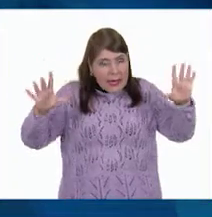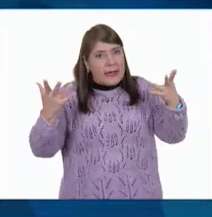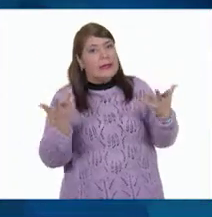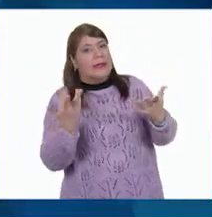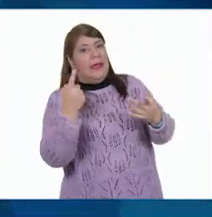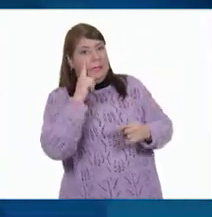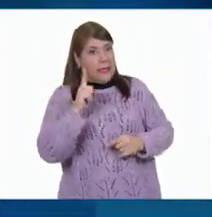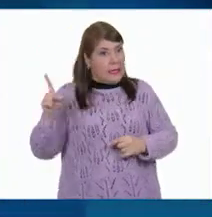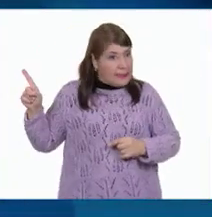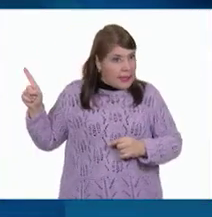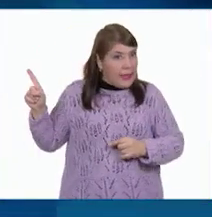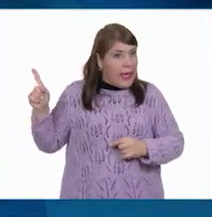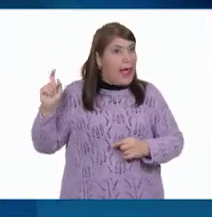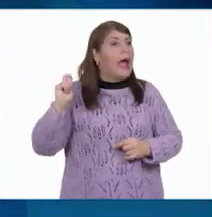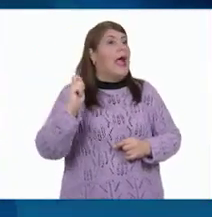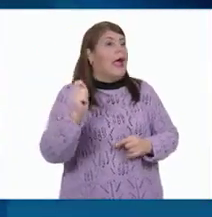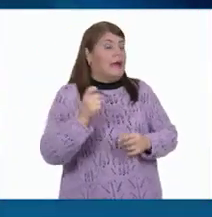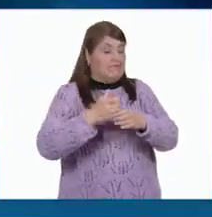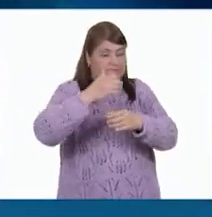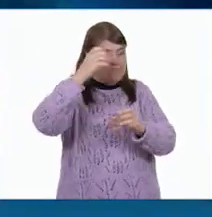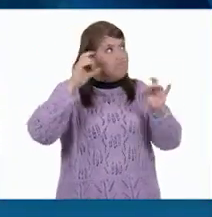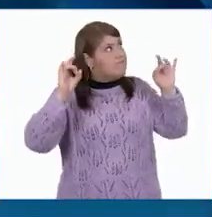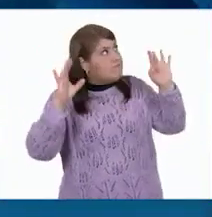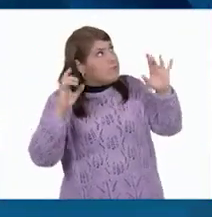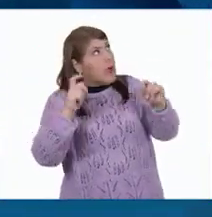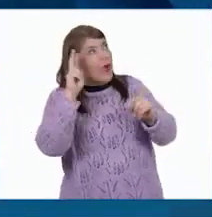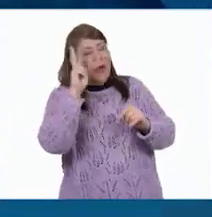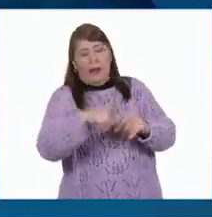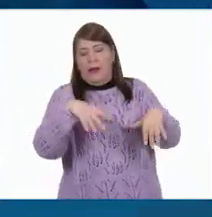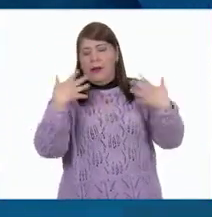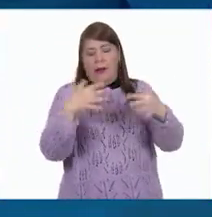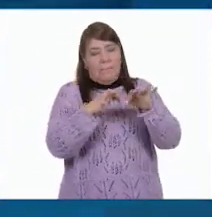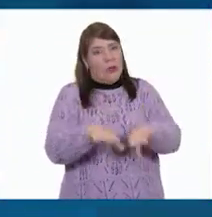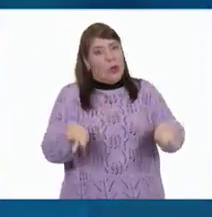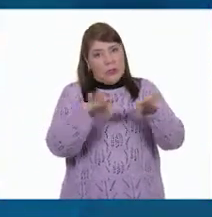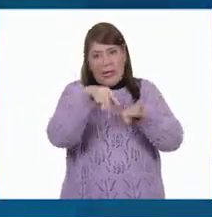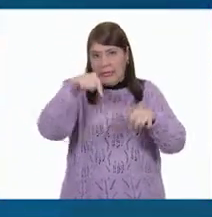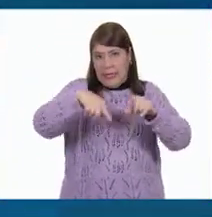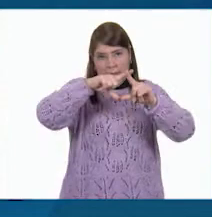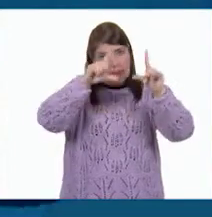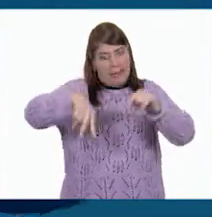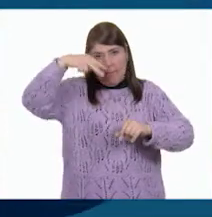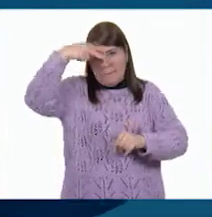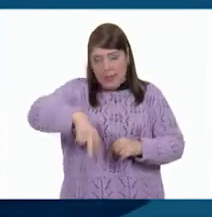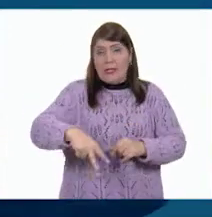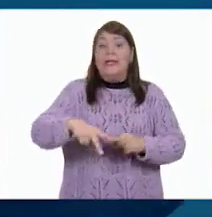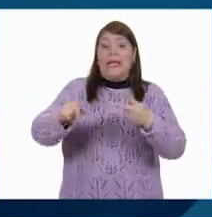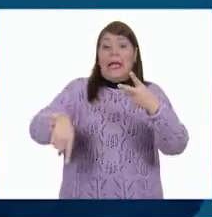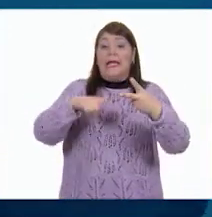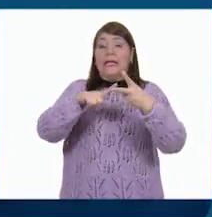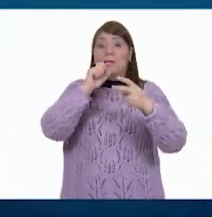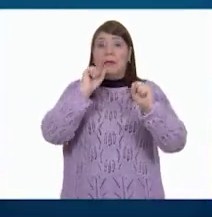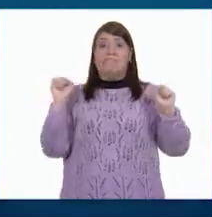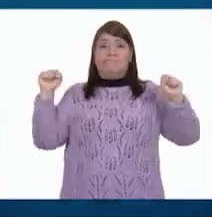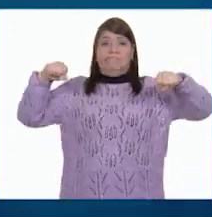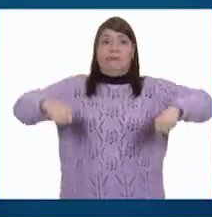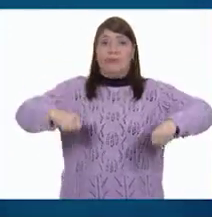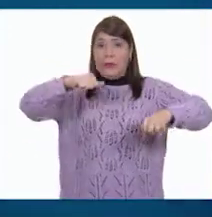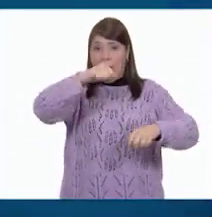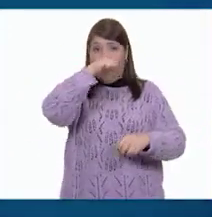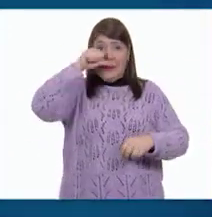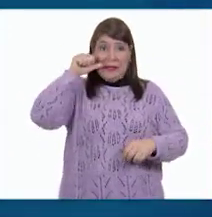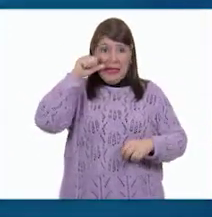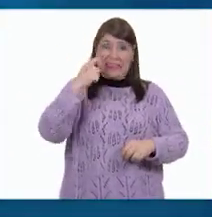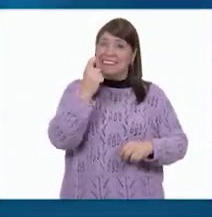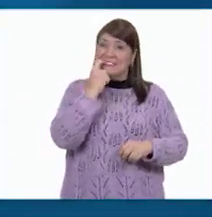Bueno, este monumento es muy emblemático en nuestro país. Ah, y también el hemiciclo a Juárez, que